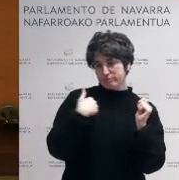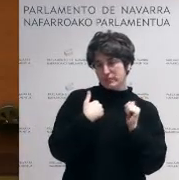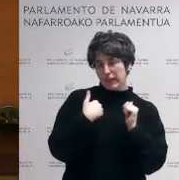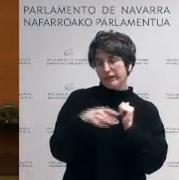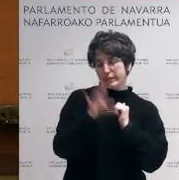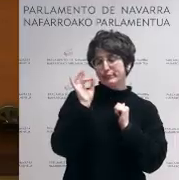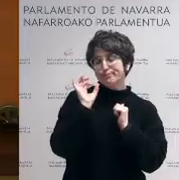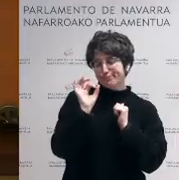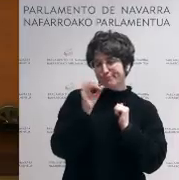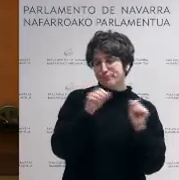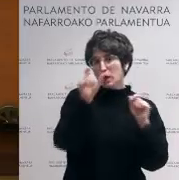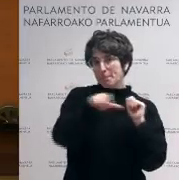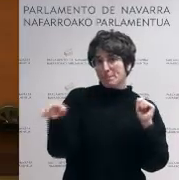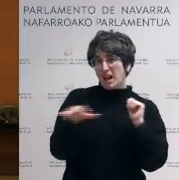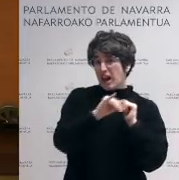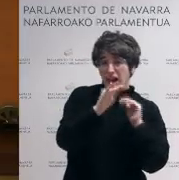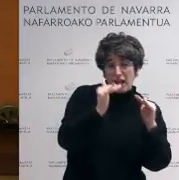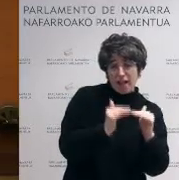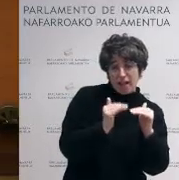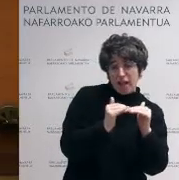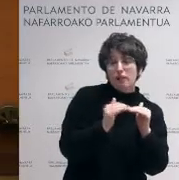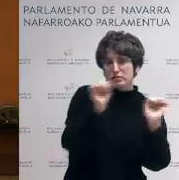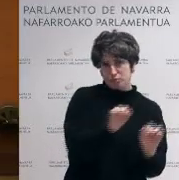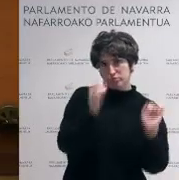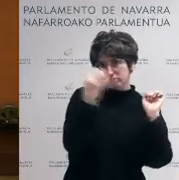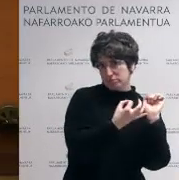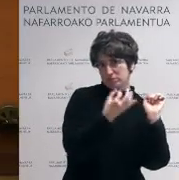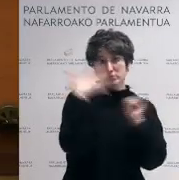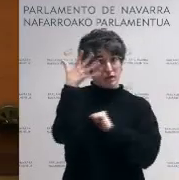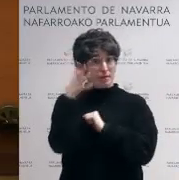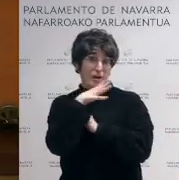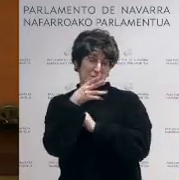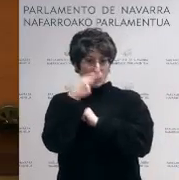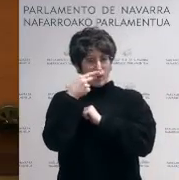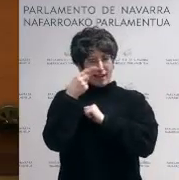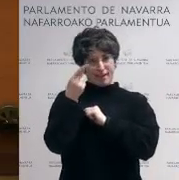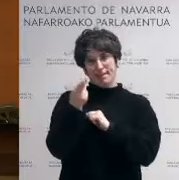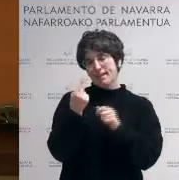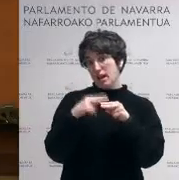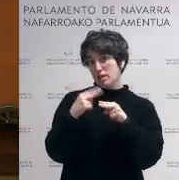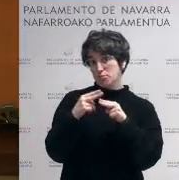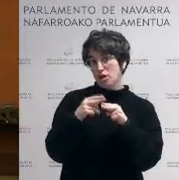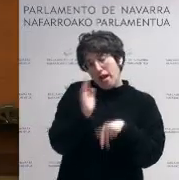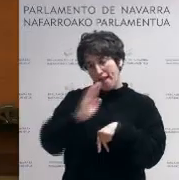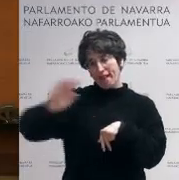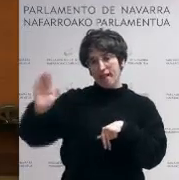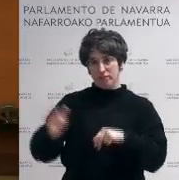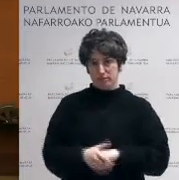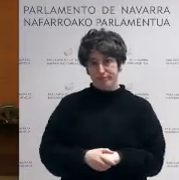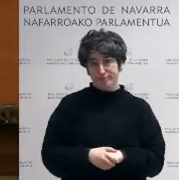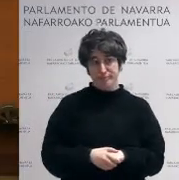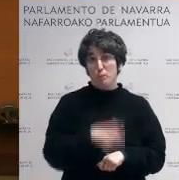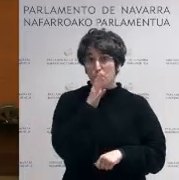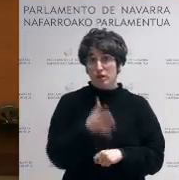tienen y en Navarra, por sus intereses políticos, se les sigue penalizando. ¿Por